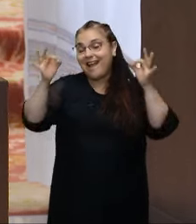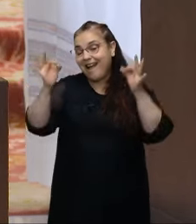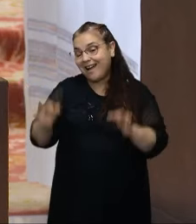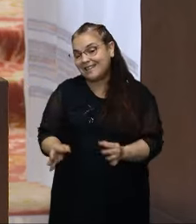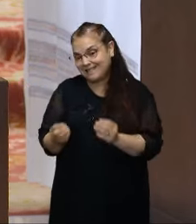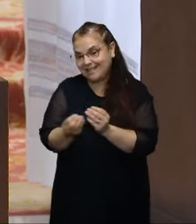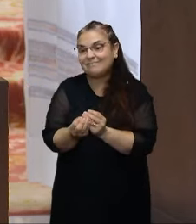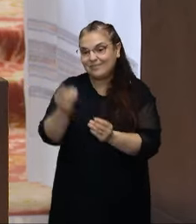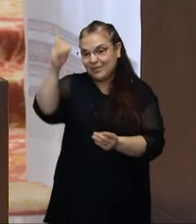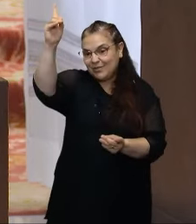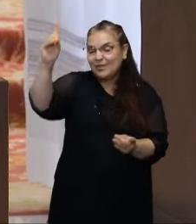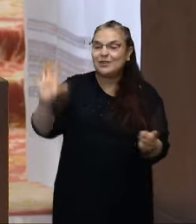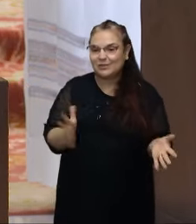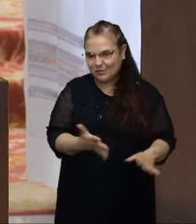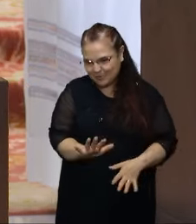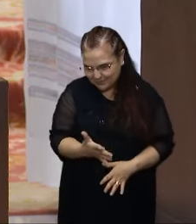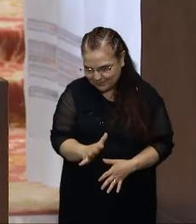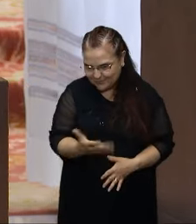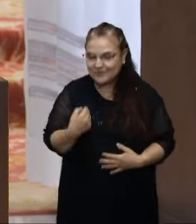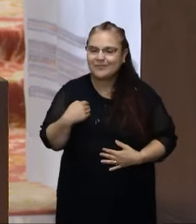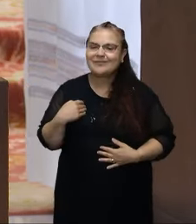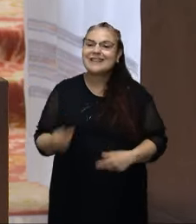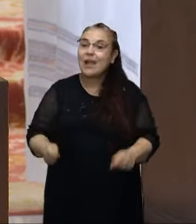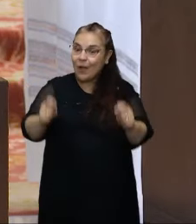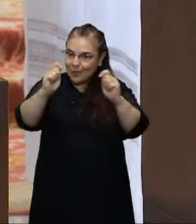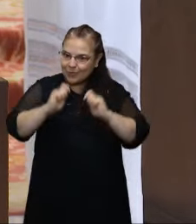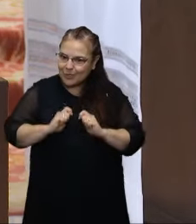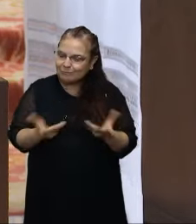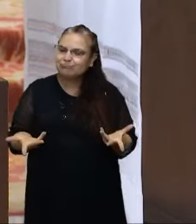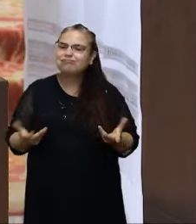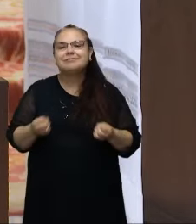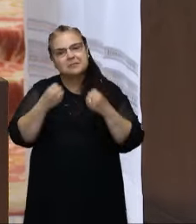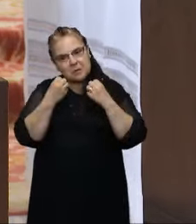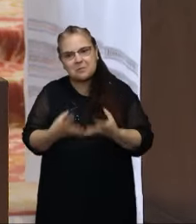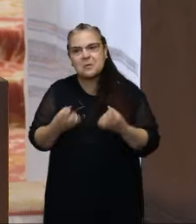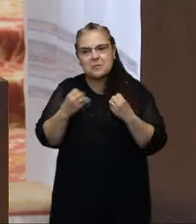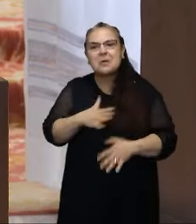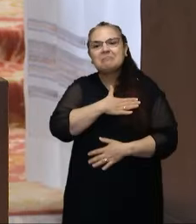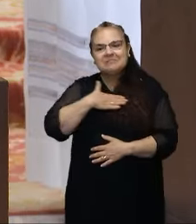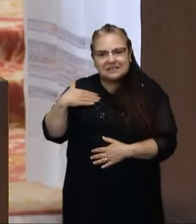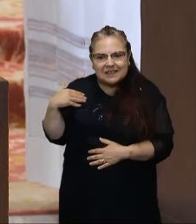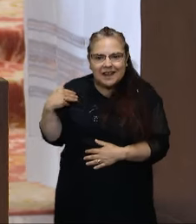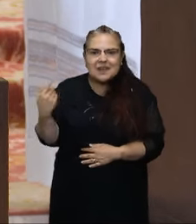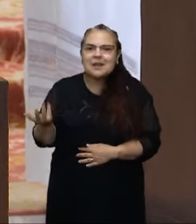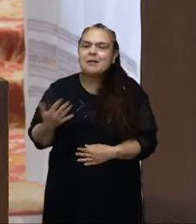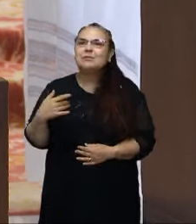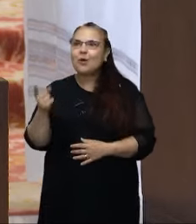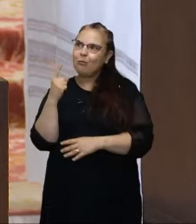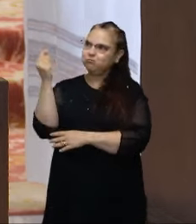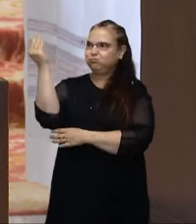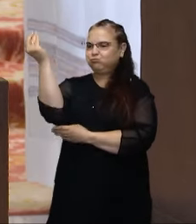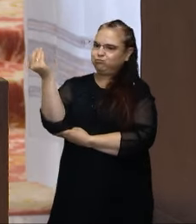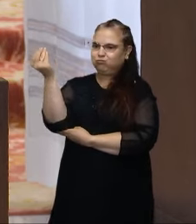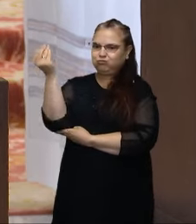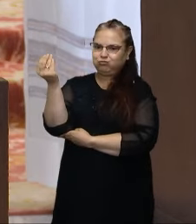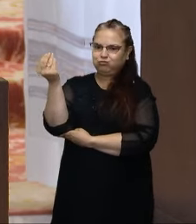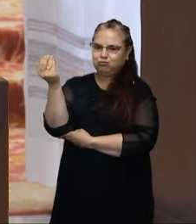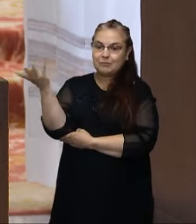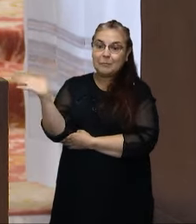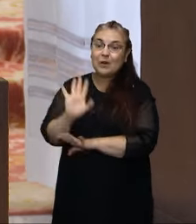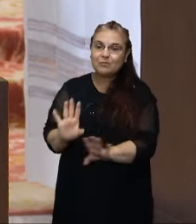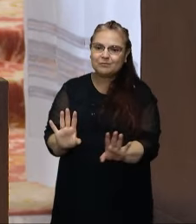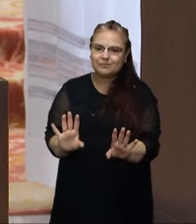Dios. Nos quedamos con sus dones, los apreciamos, los queremos, los idolatramos incluso,